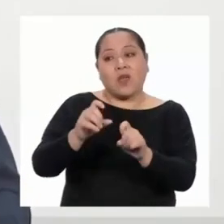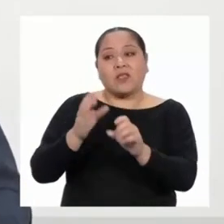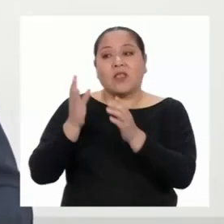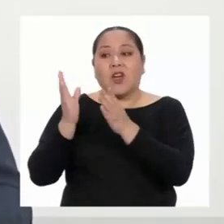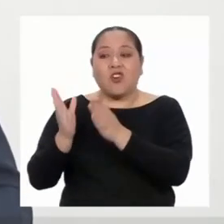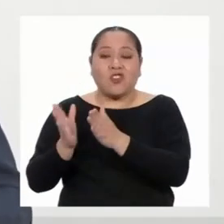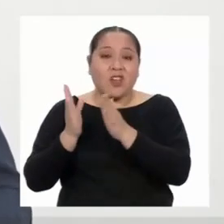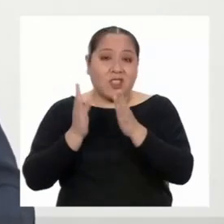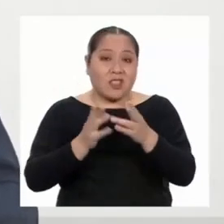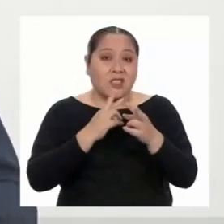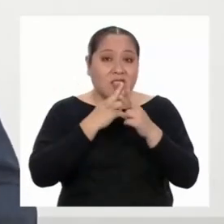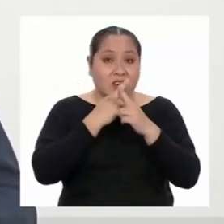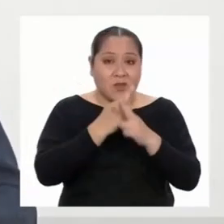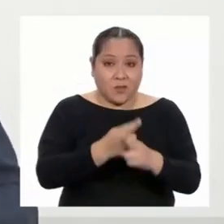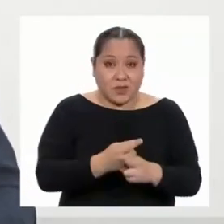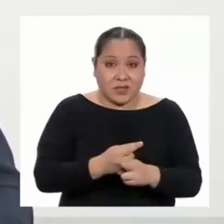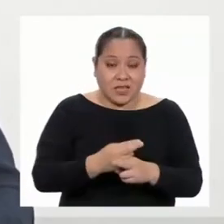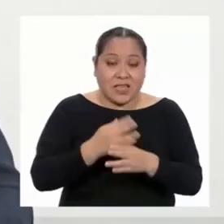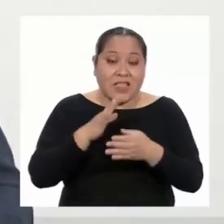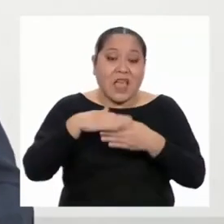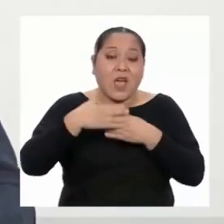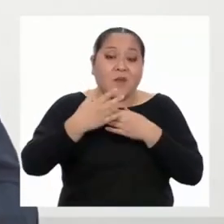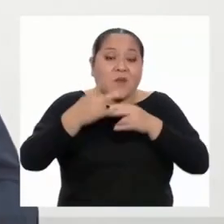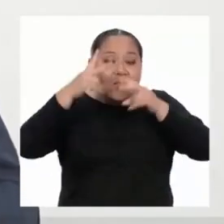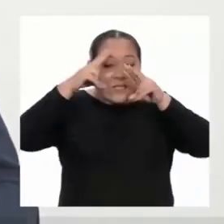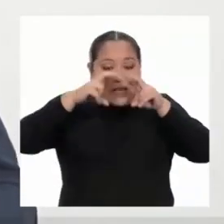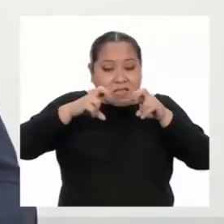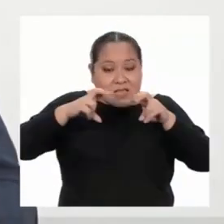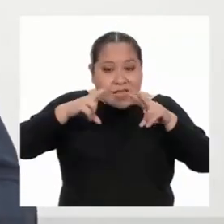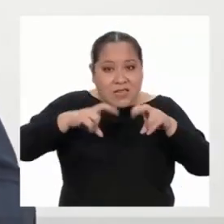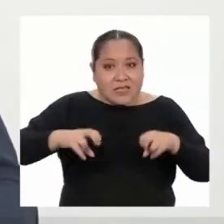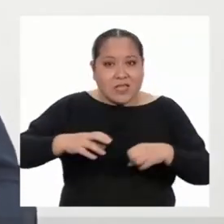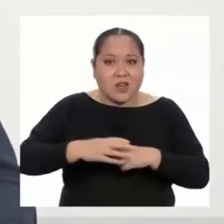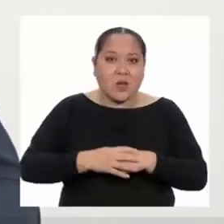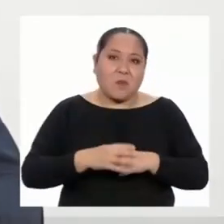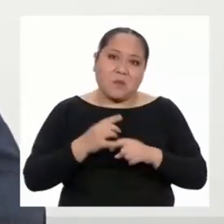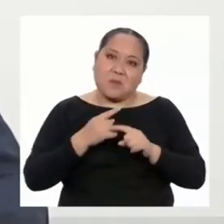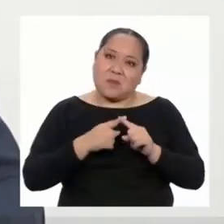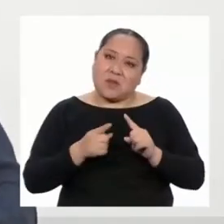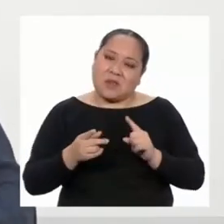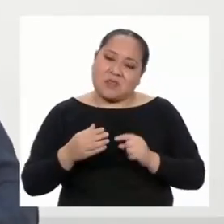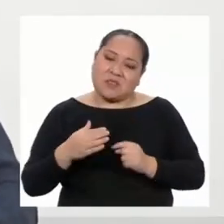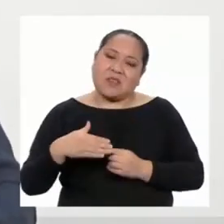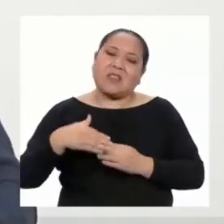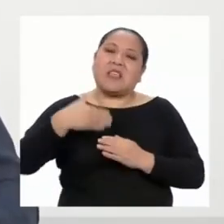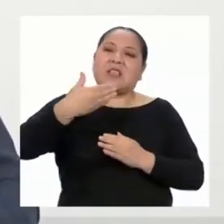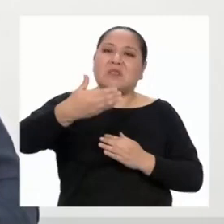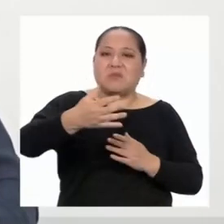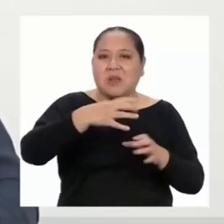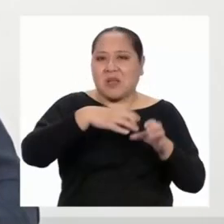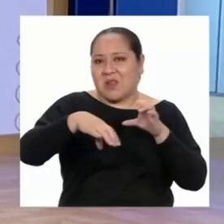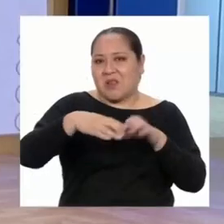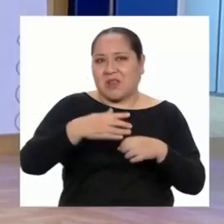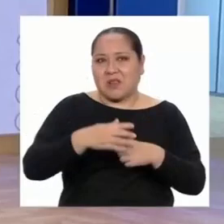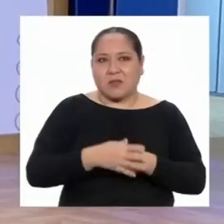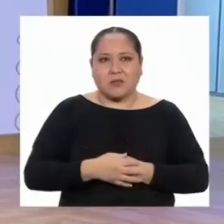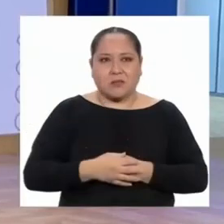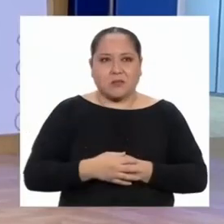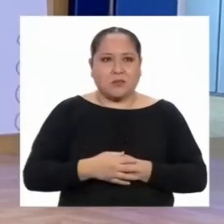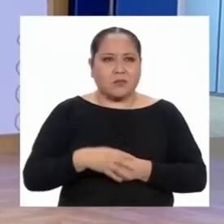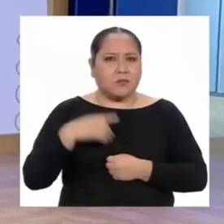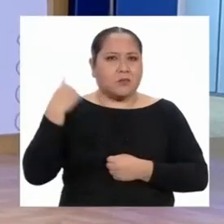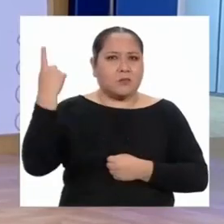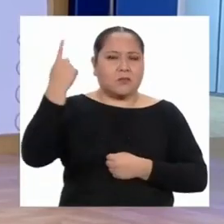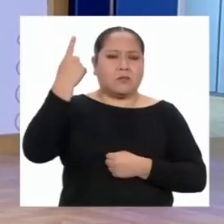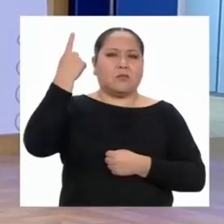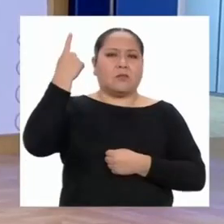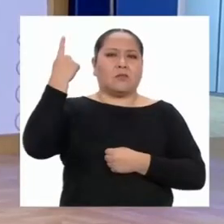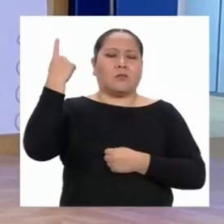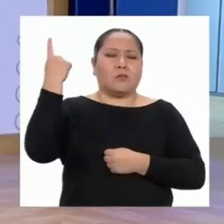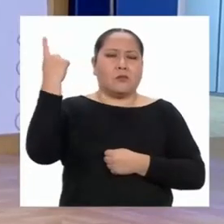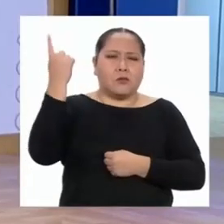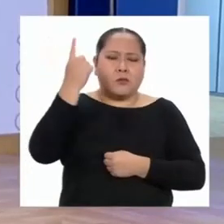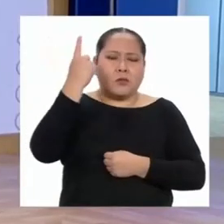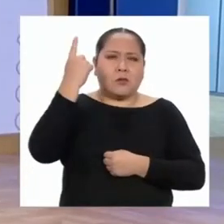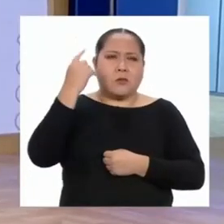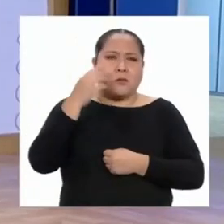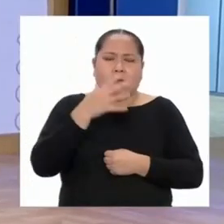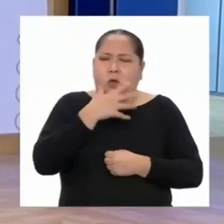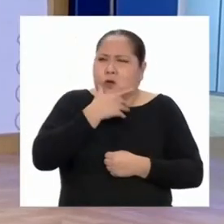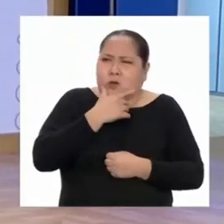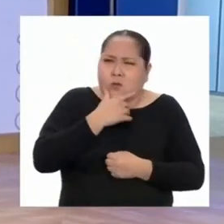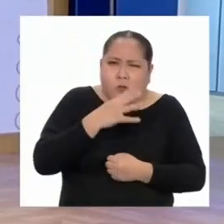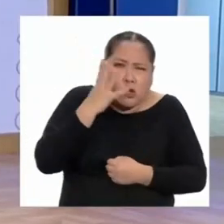los resultados y luego analizarlos. Pero eso ya lo harás más adelante. Mi experiencia